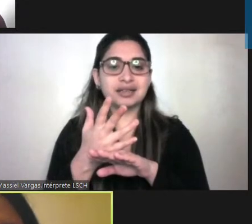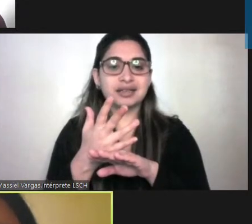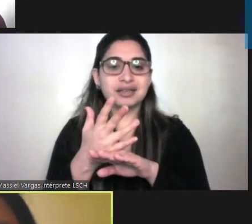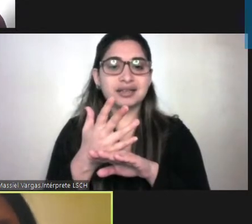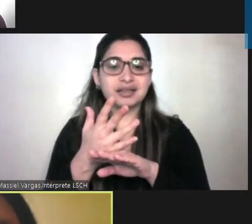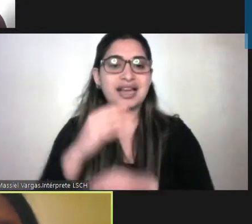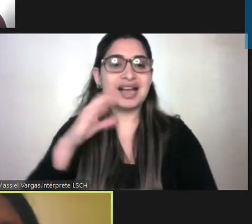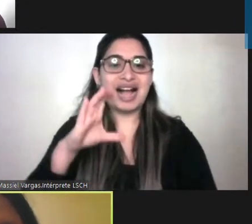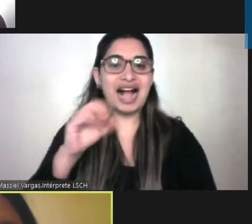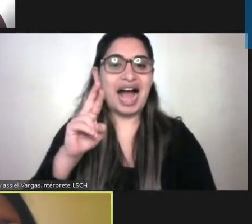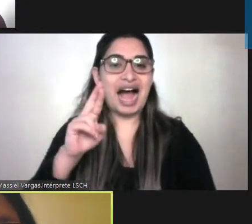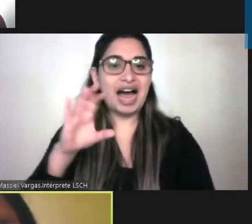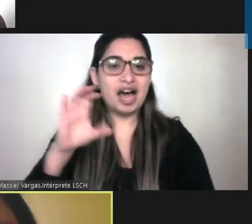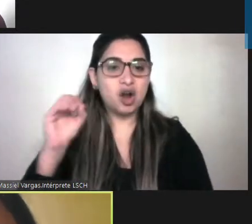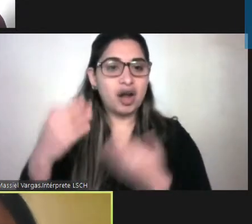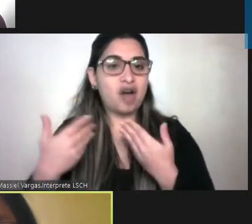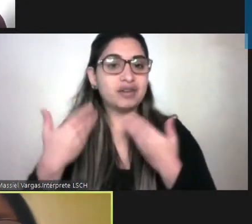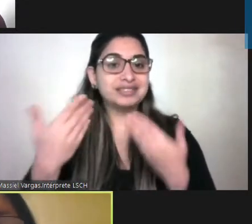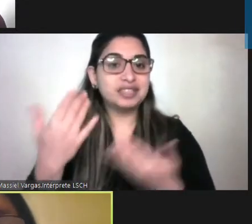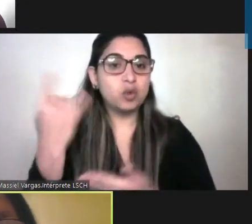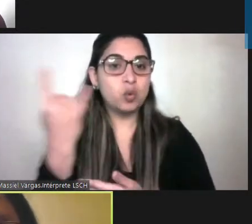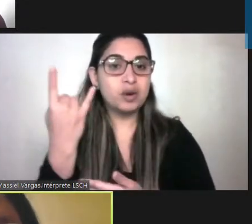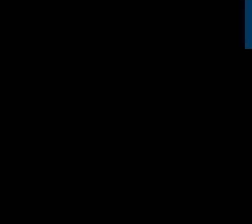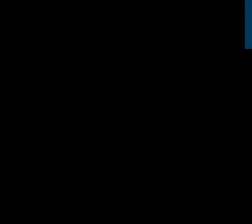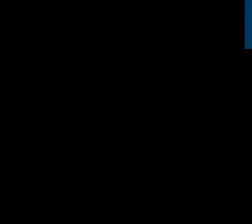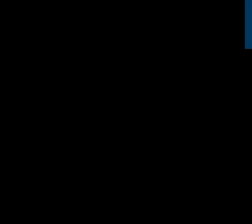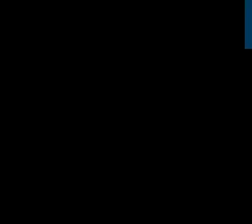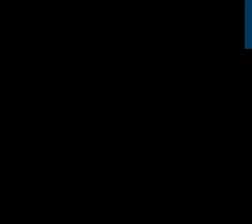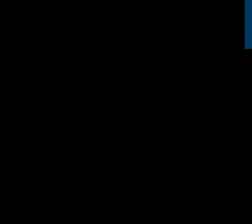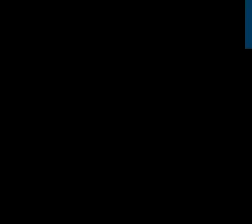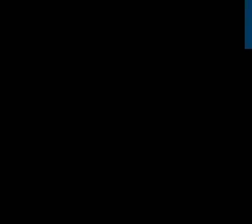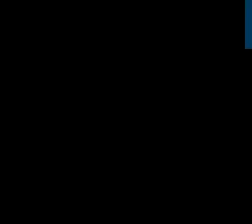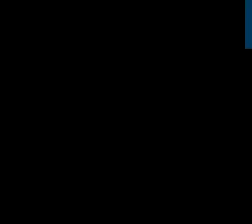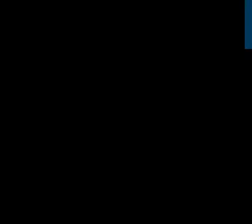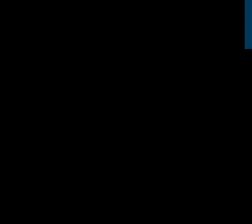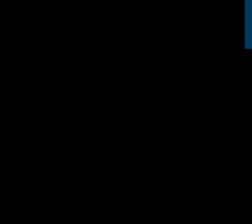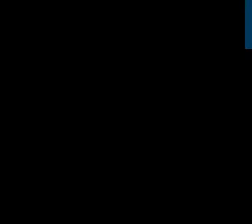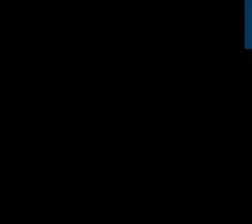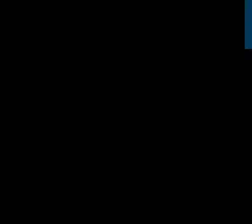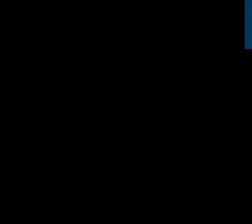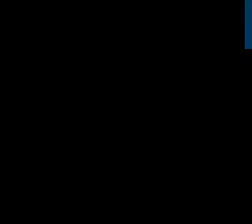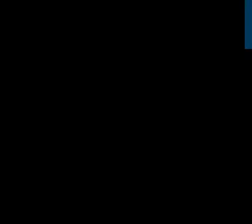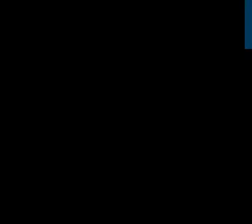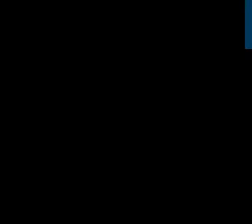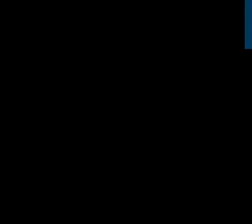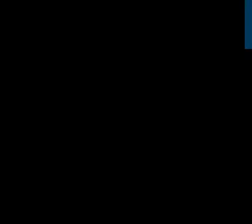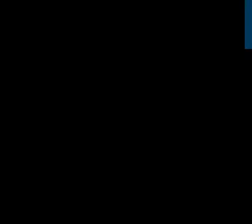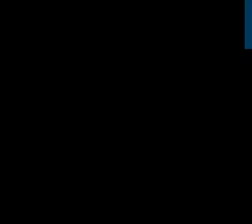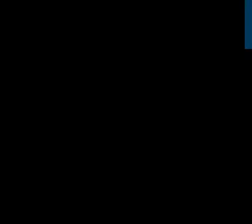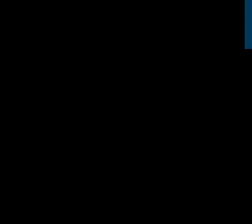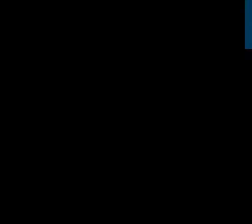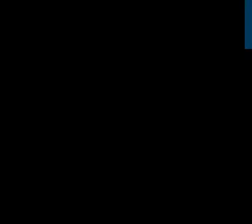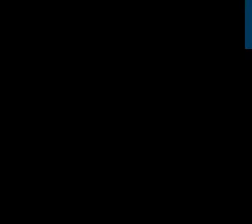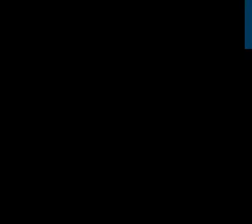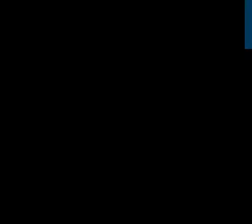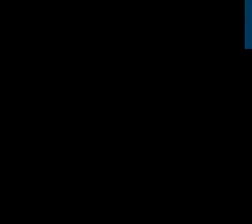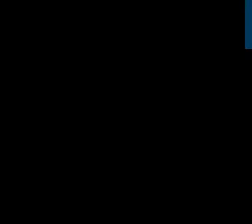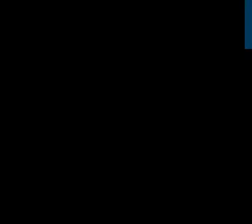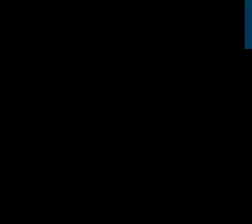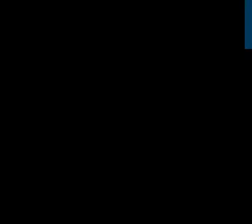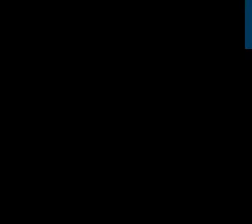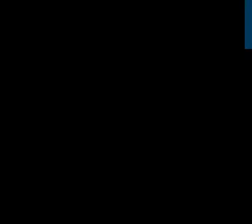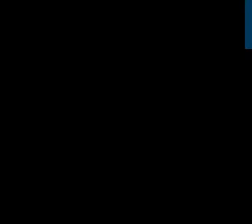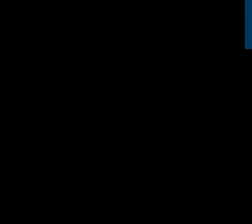universidad en la universidad ha ido avanzando con una toma de conciencia muy rápidamente con un equipo que se va formando es decir